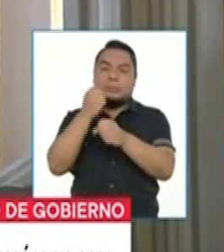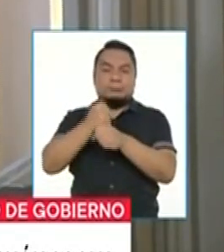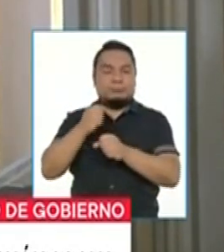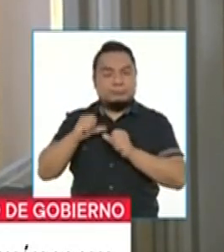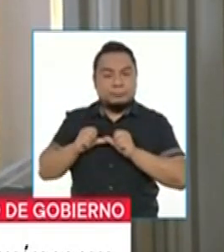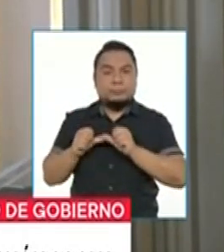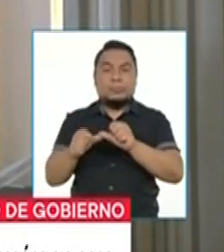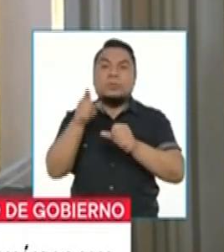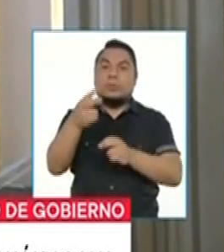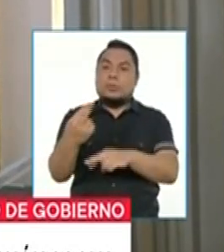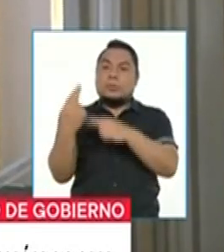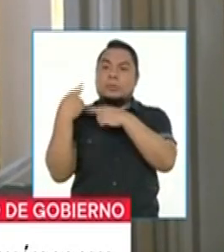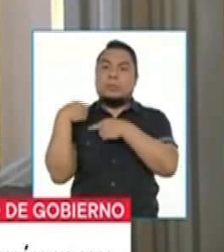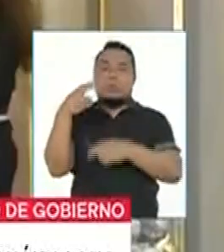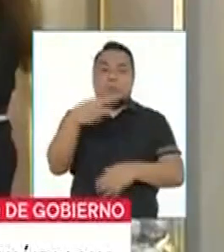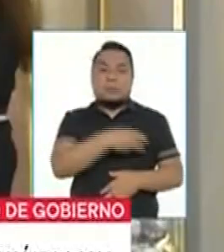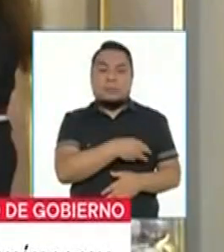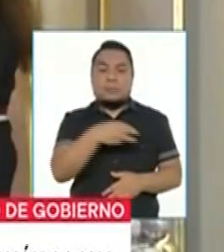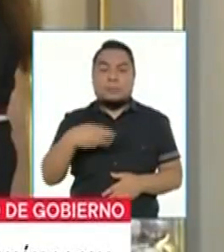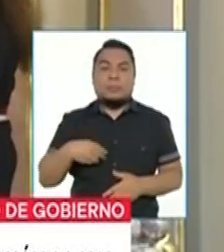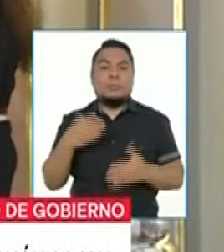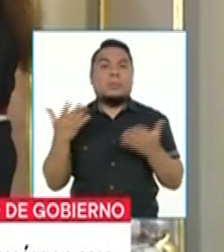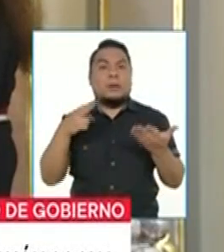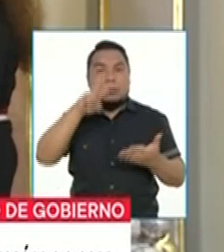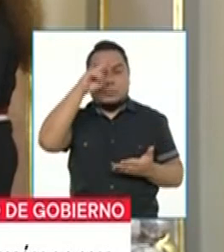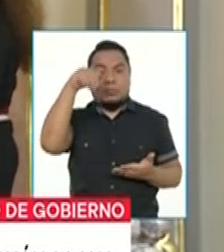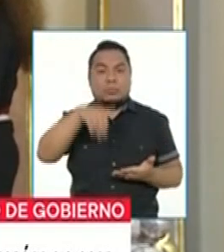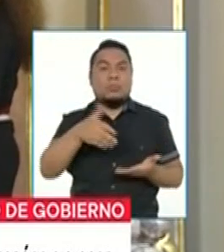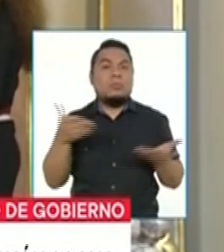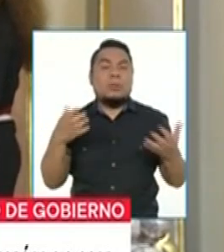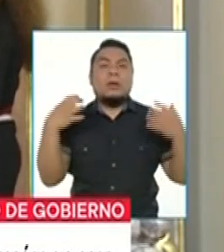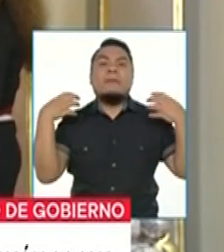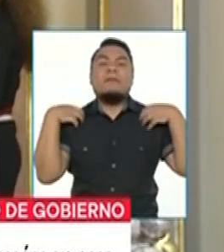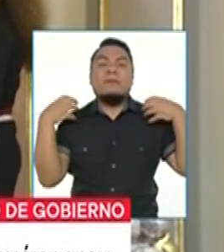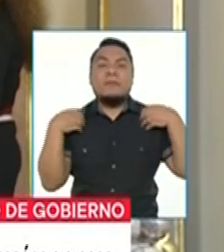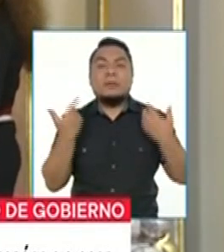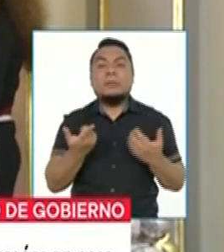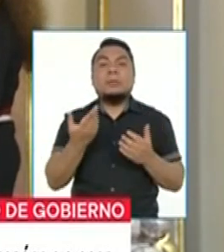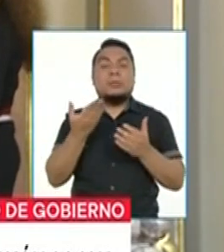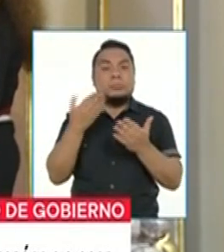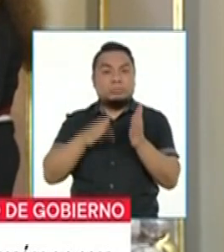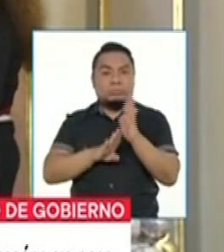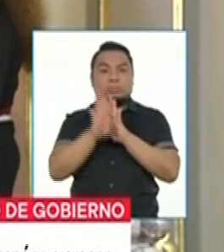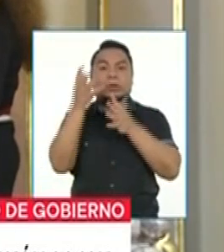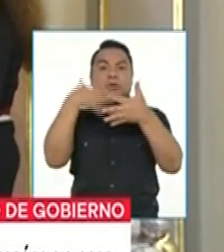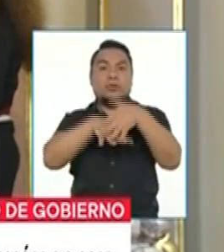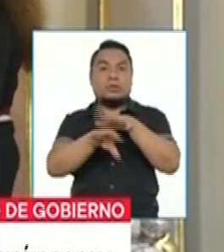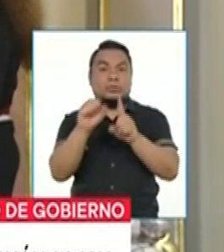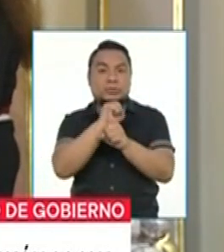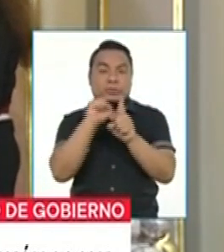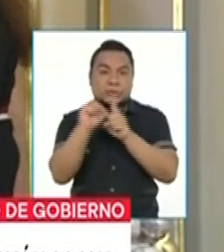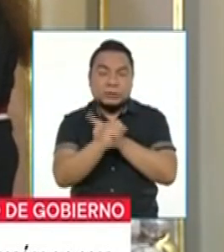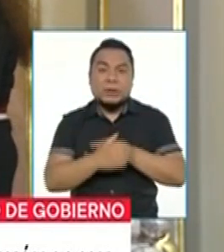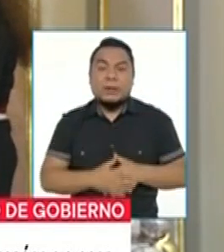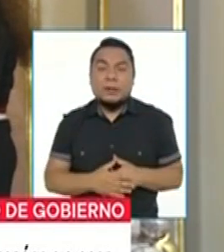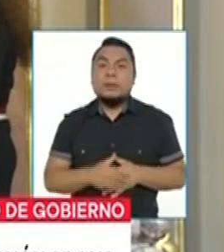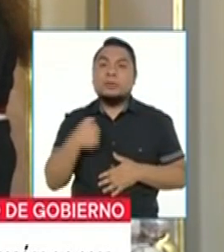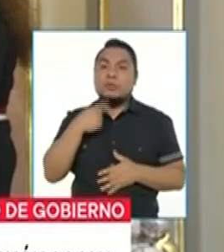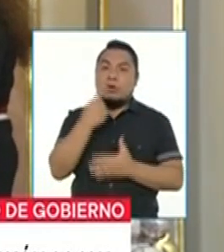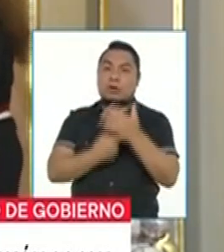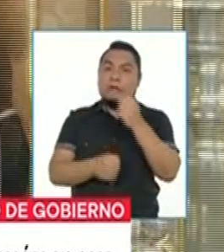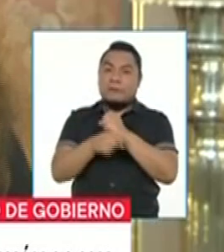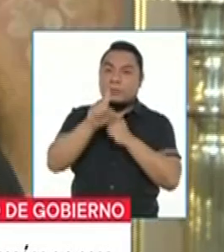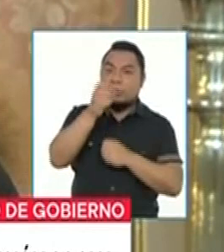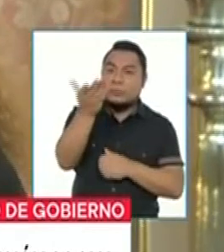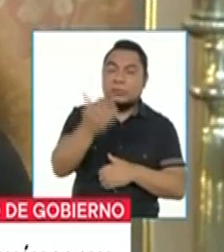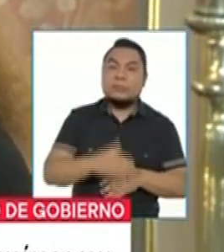tenido en los últimos años. No me atrevo a decir de lujo, porque hay que cruzar los dedos, parece que eso trae mala suerte. No, no, pero no. De los mejores